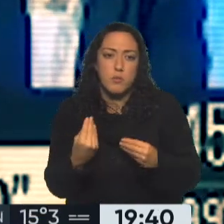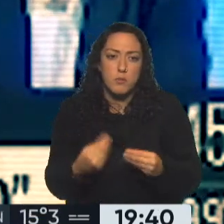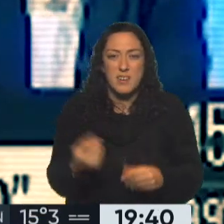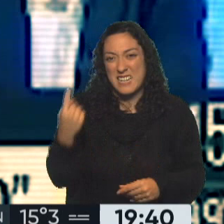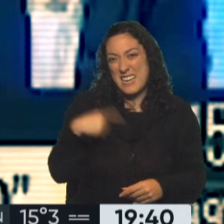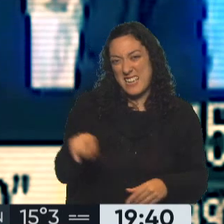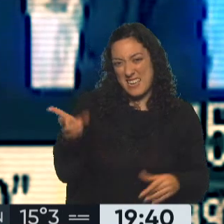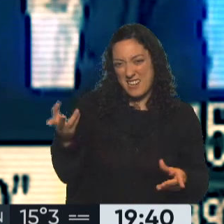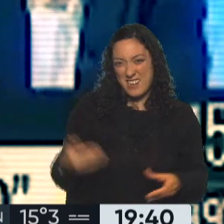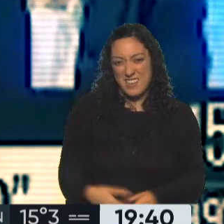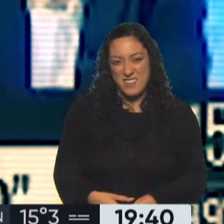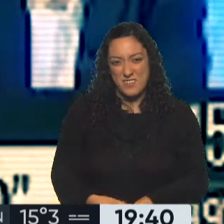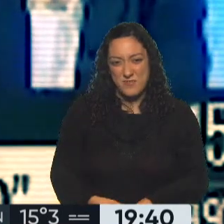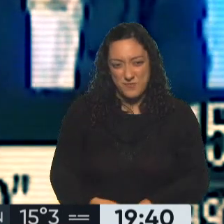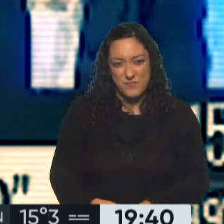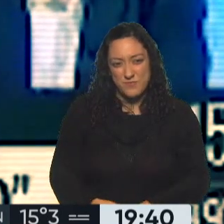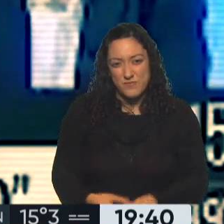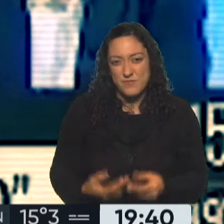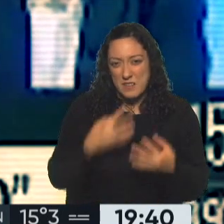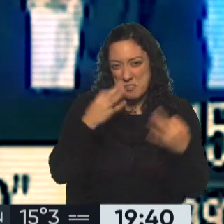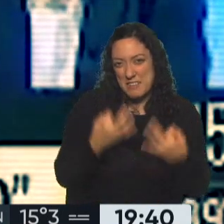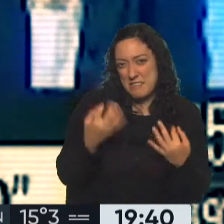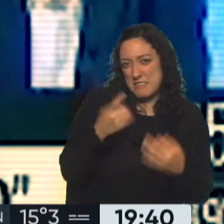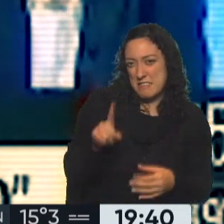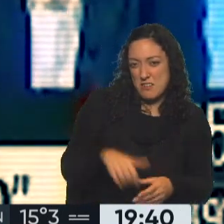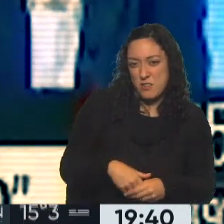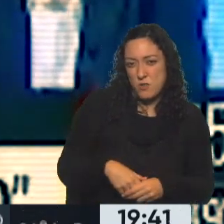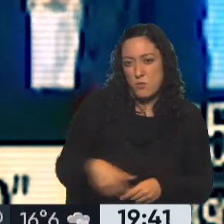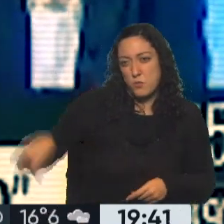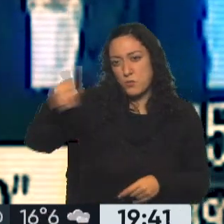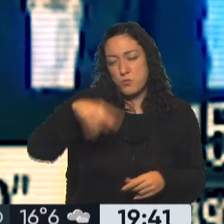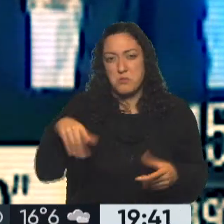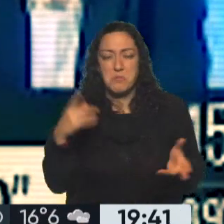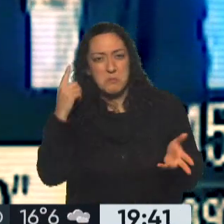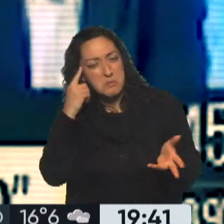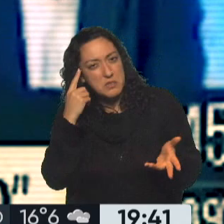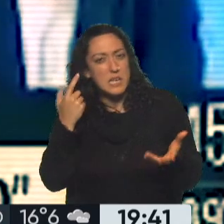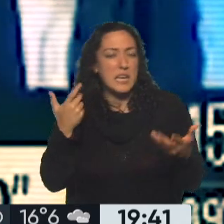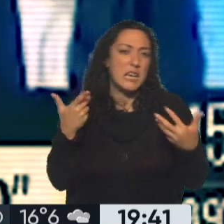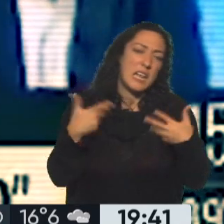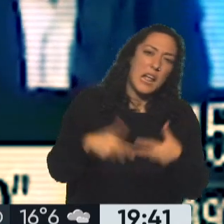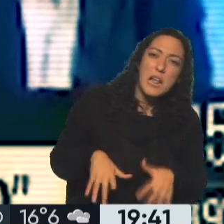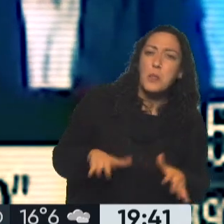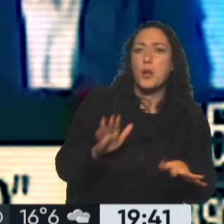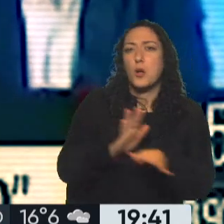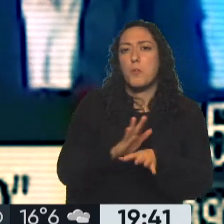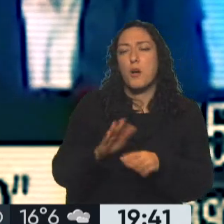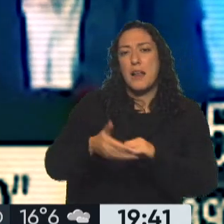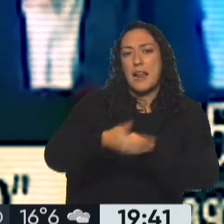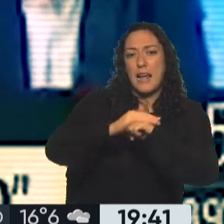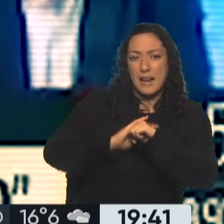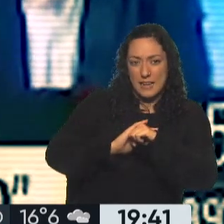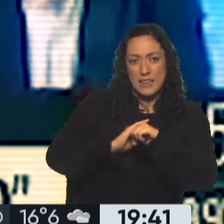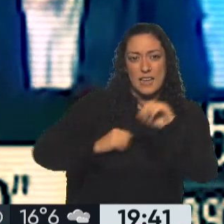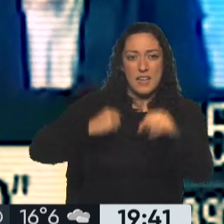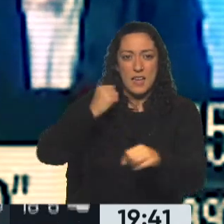raro, extraño. Entonces, no sé por qué naturalizamos esta idea de Larreta, que ya a esta altura